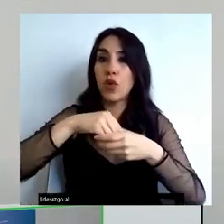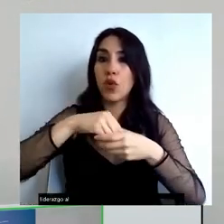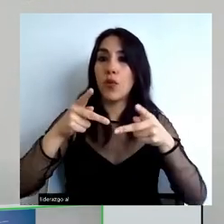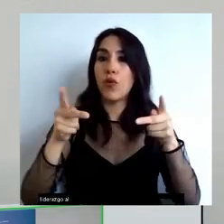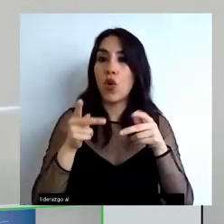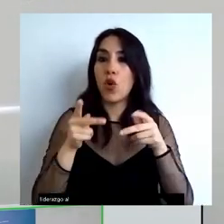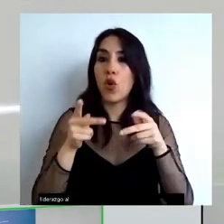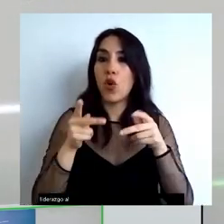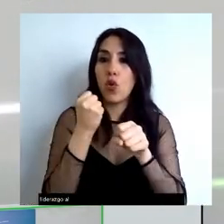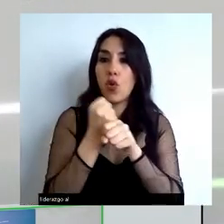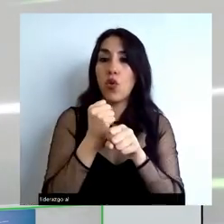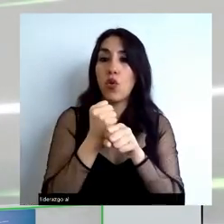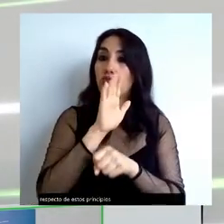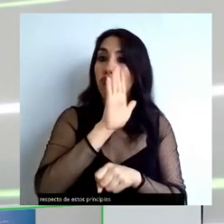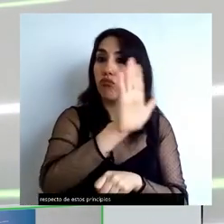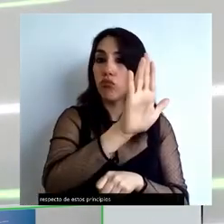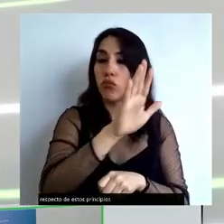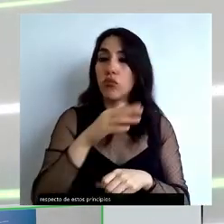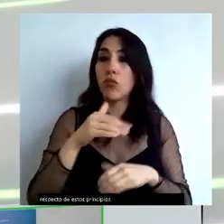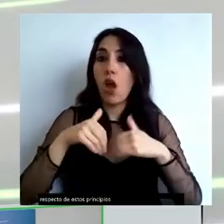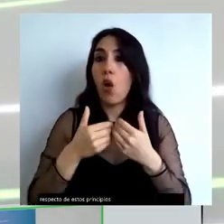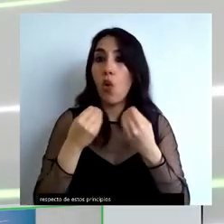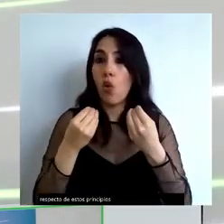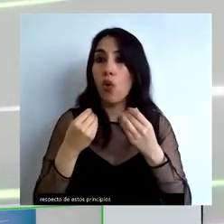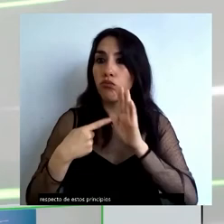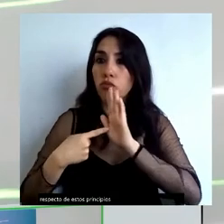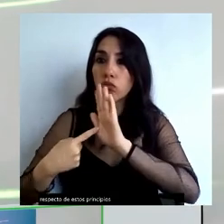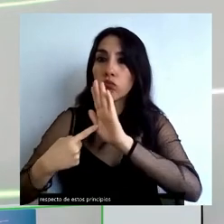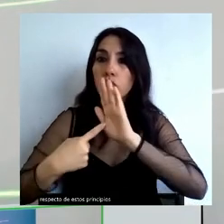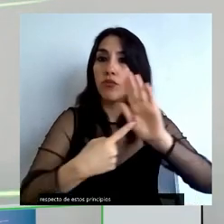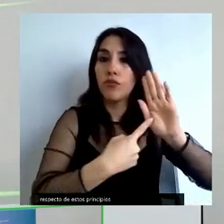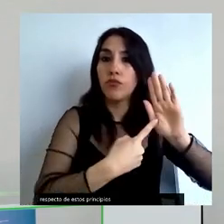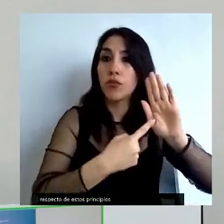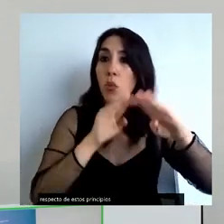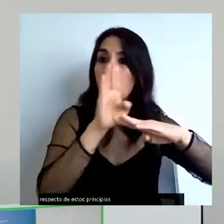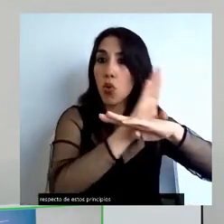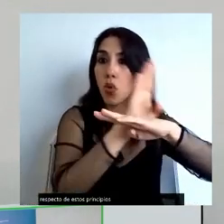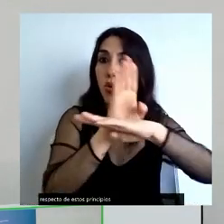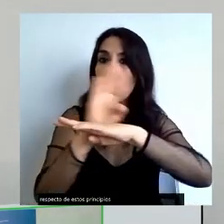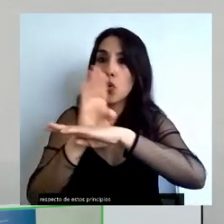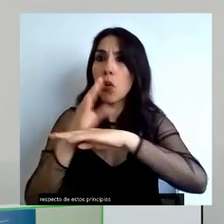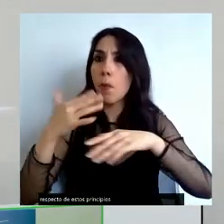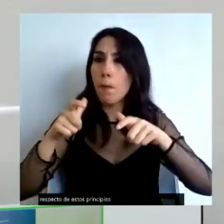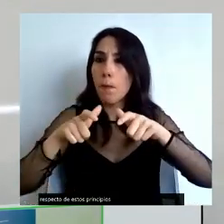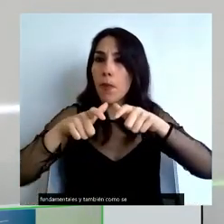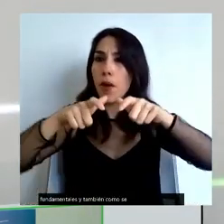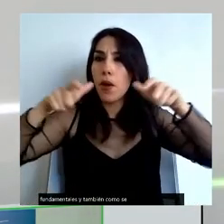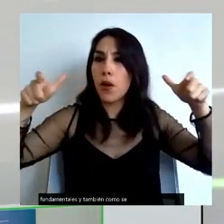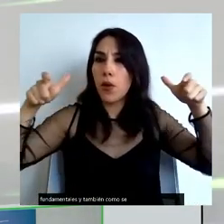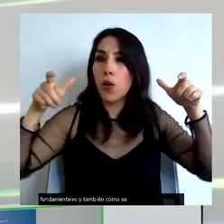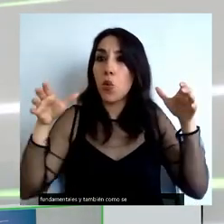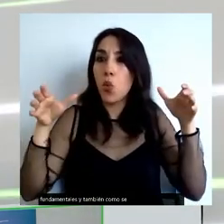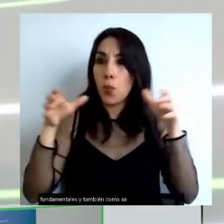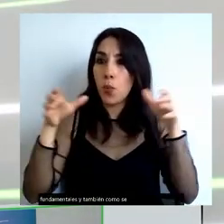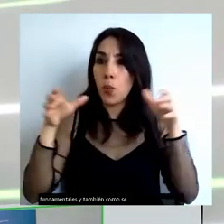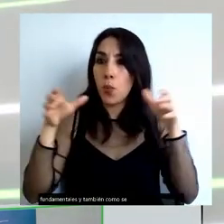se proyecta en las organizaciones más representativas. Y creo que eso es lo que nos va a